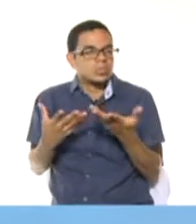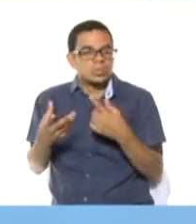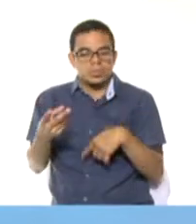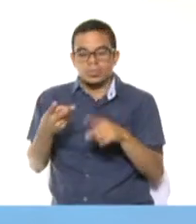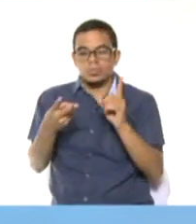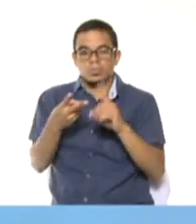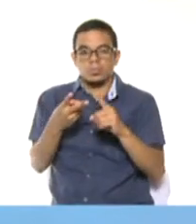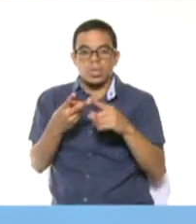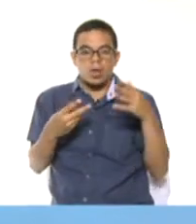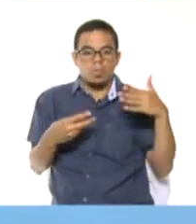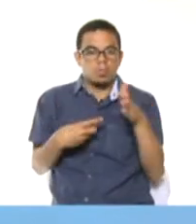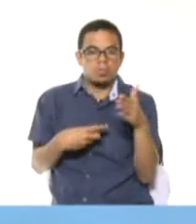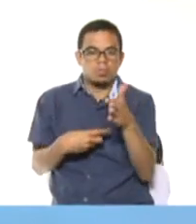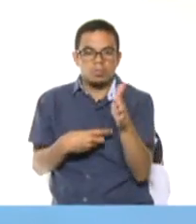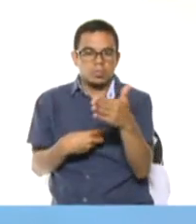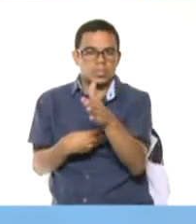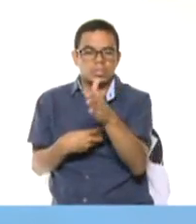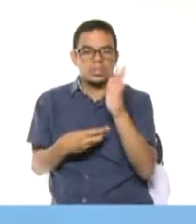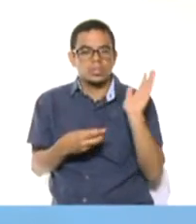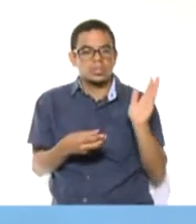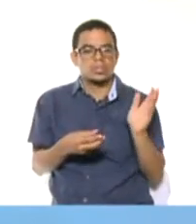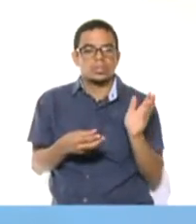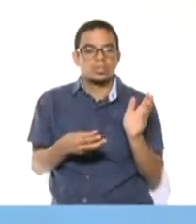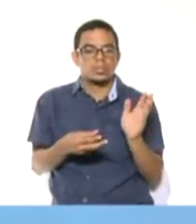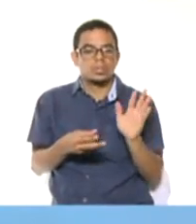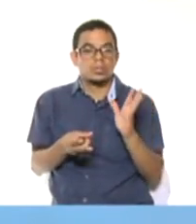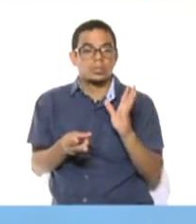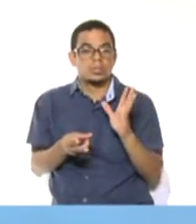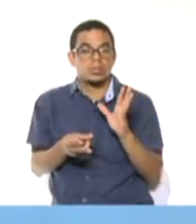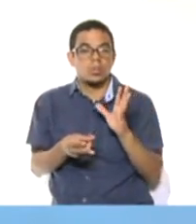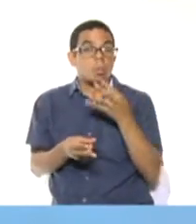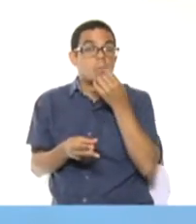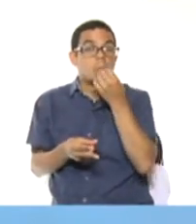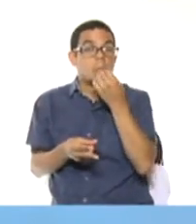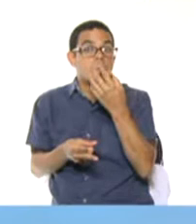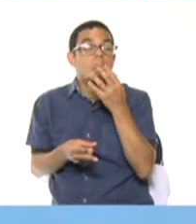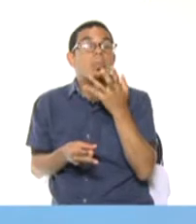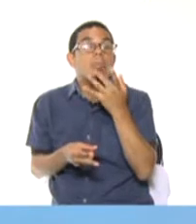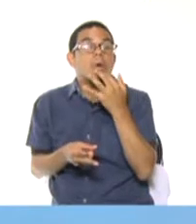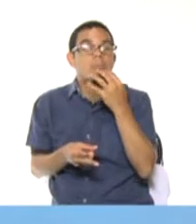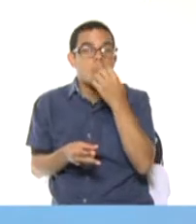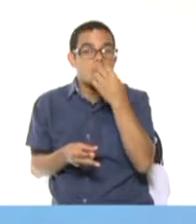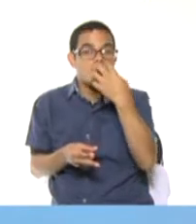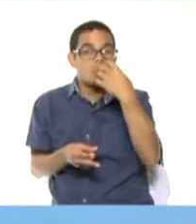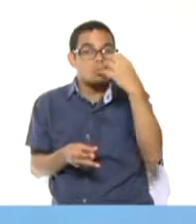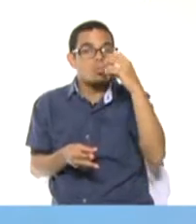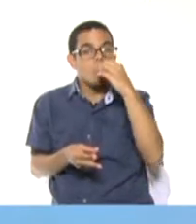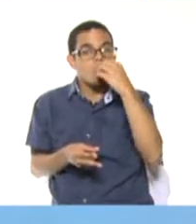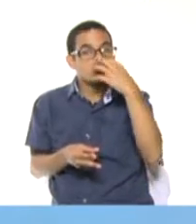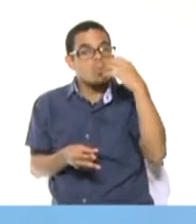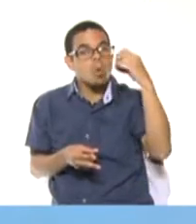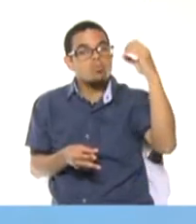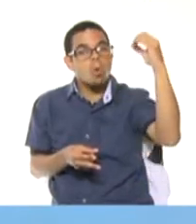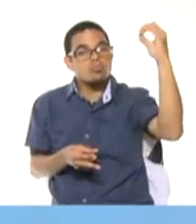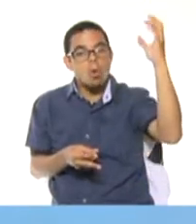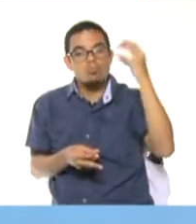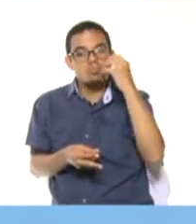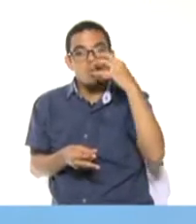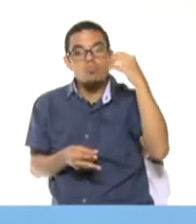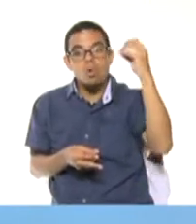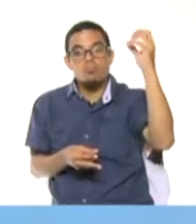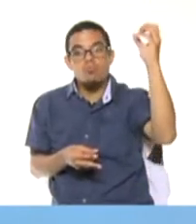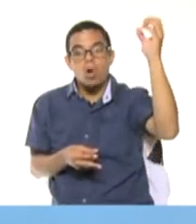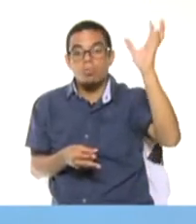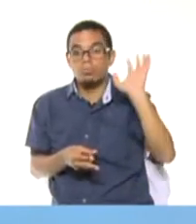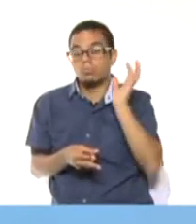si es un pececito, no, tal vez emita un sonido la burbuja. Gluc, gluc,